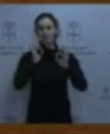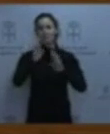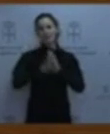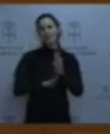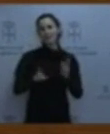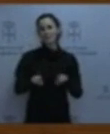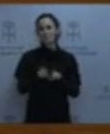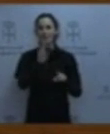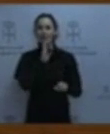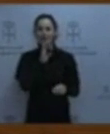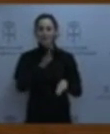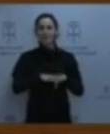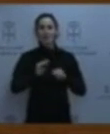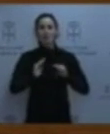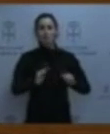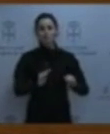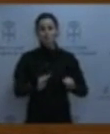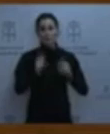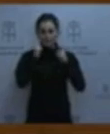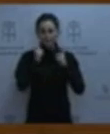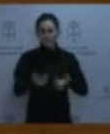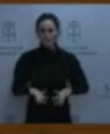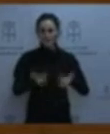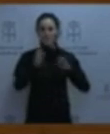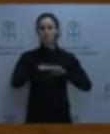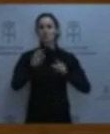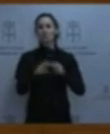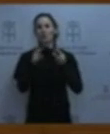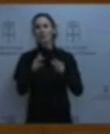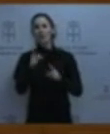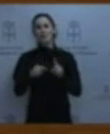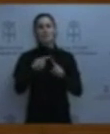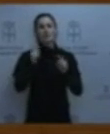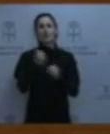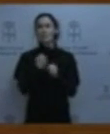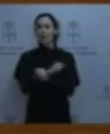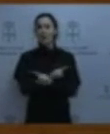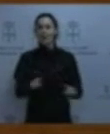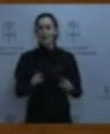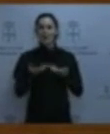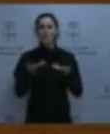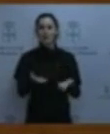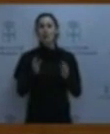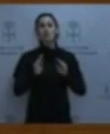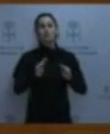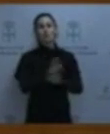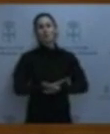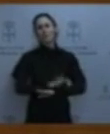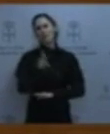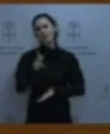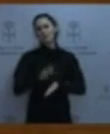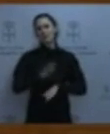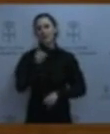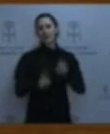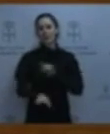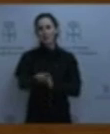como esta, porque así ni se levantará cabeza en lo educativo, ni en lo social, ni tampoco en lo laboral. Su Gobierno no tiene derecho a tomar la decisión